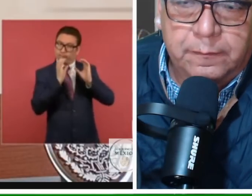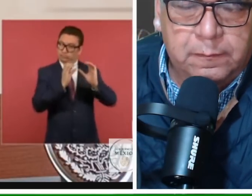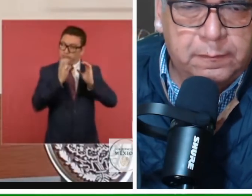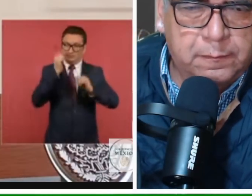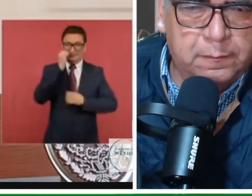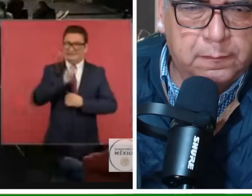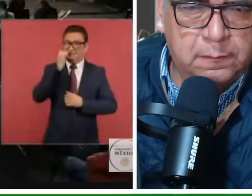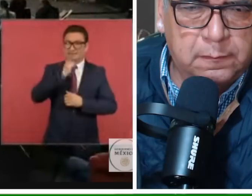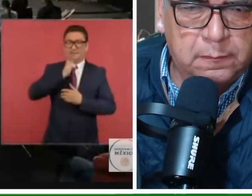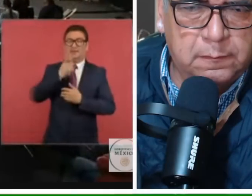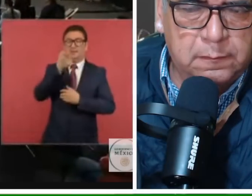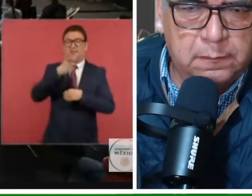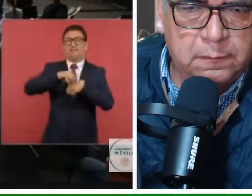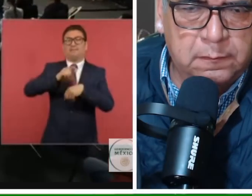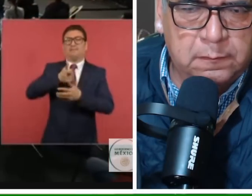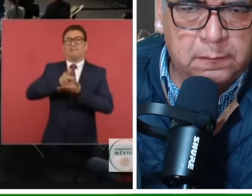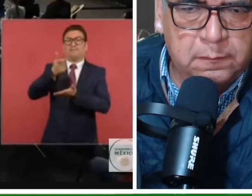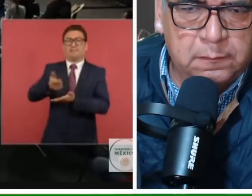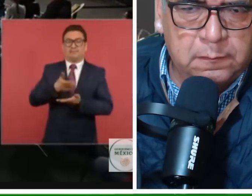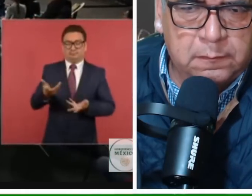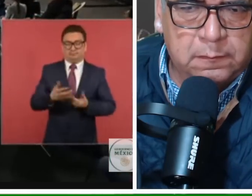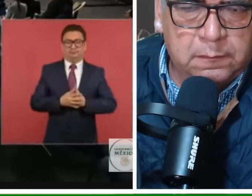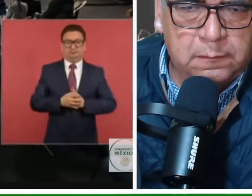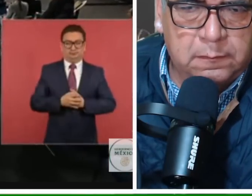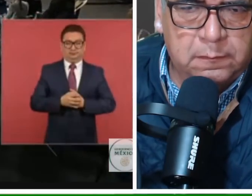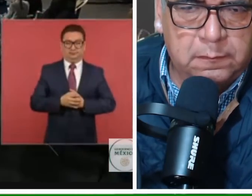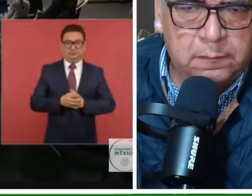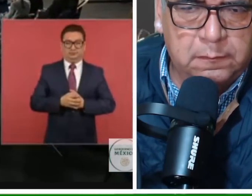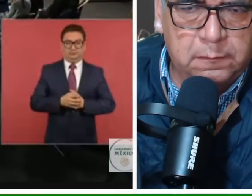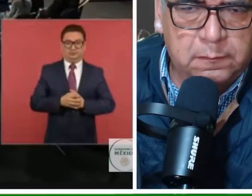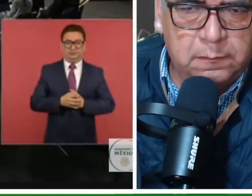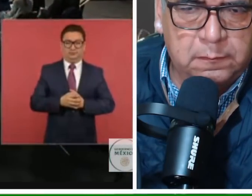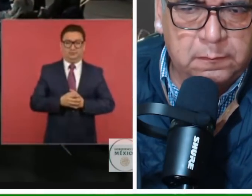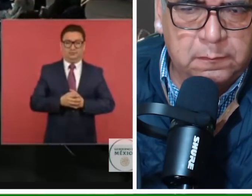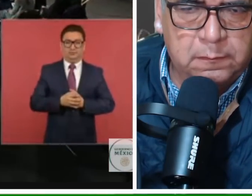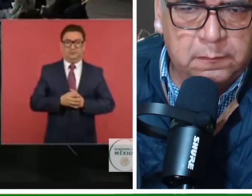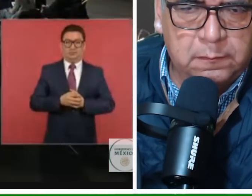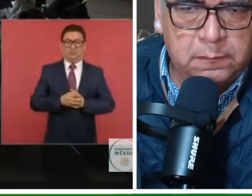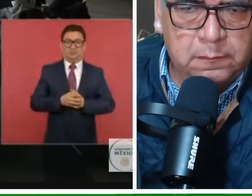Costaba mucho eso, porque también se piensa que era el chayote